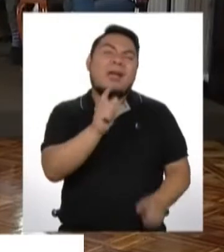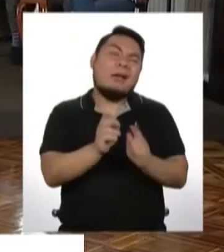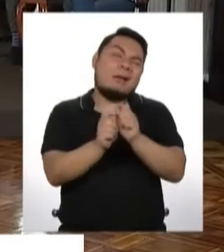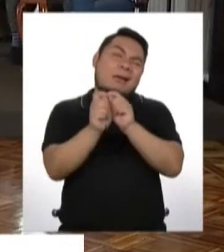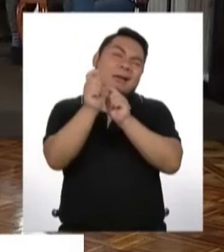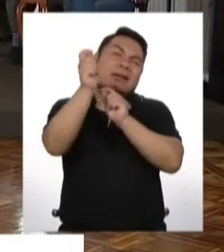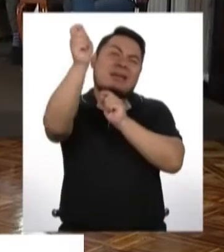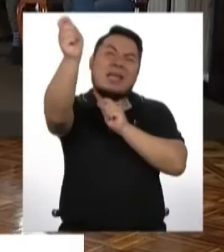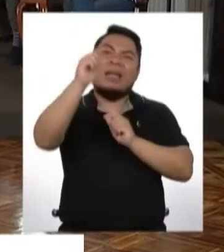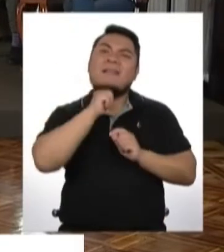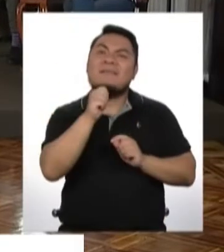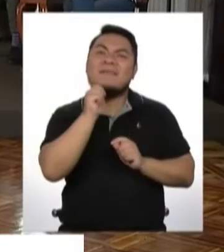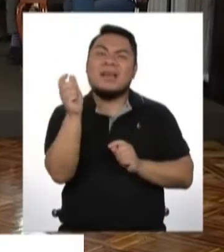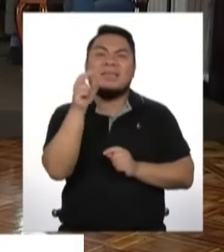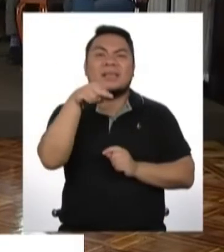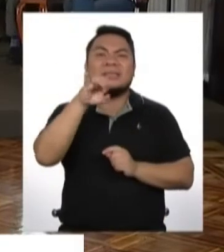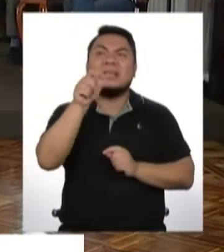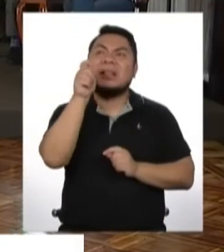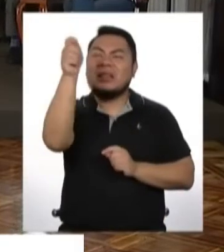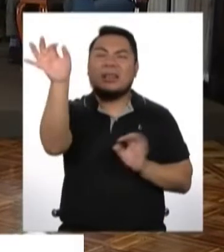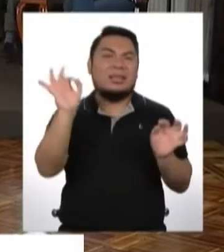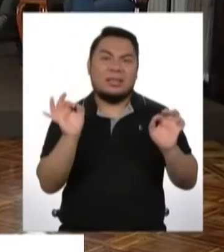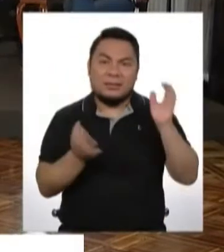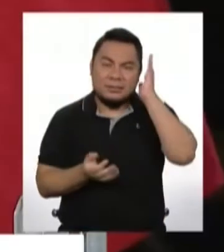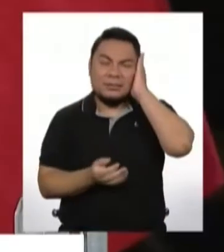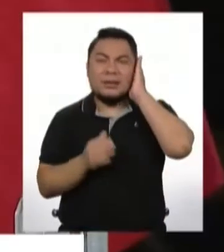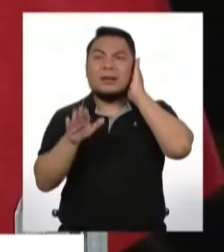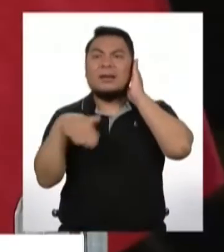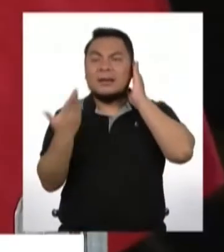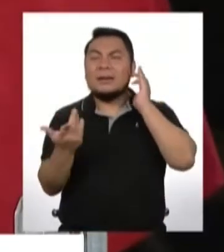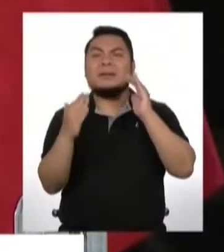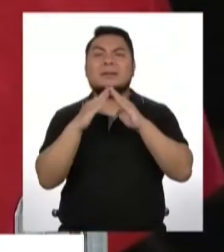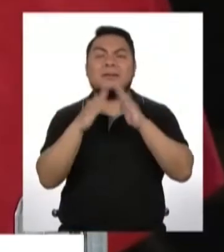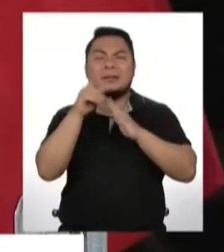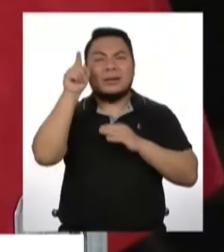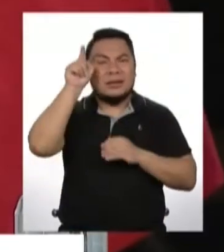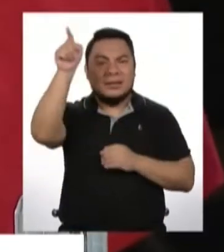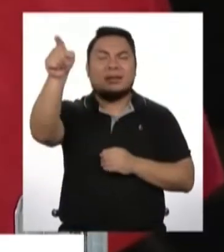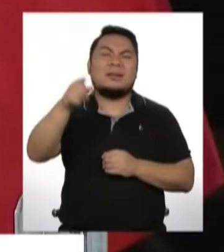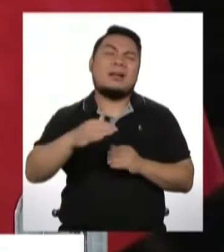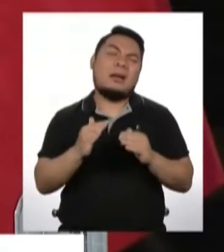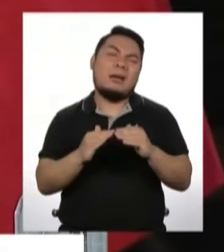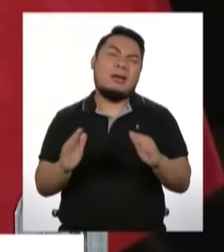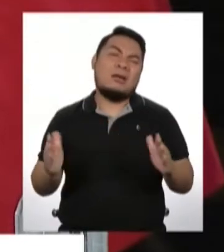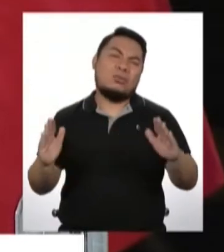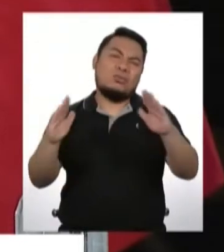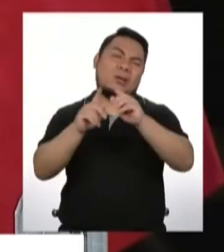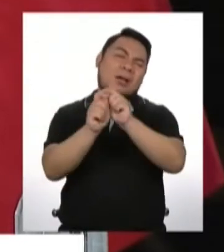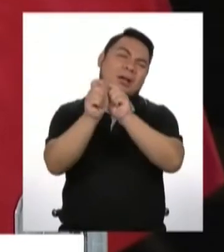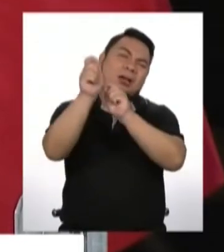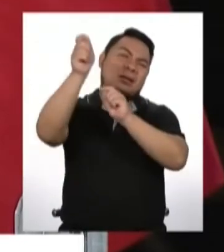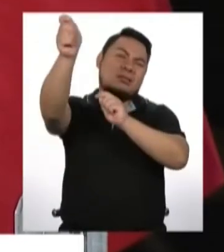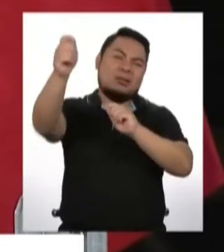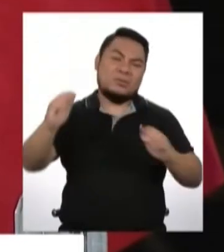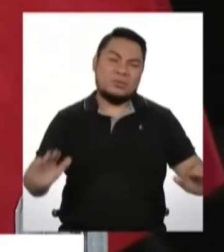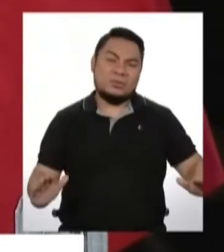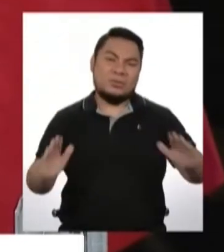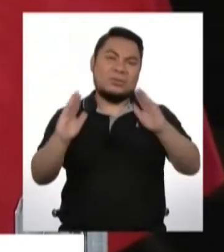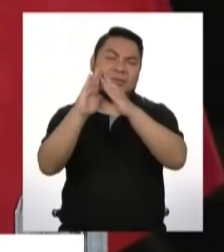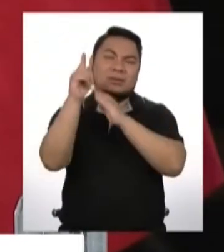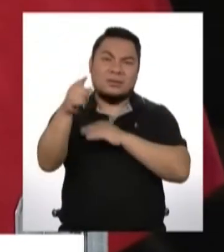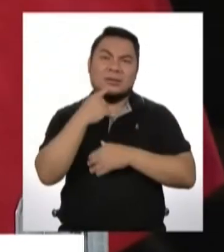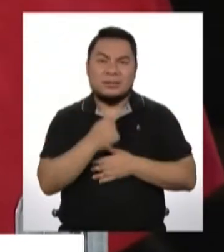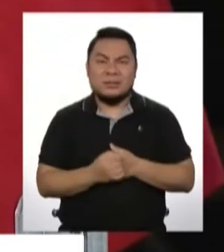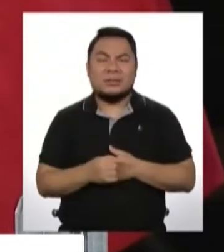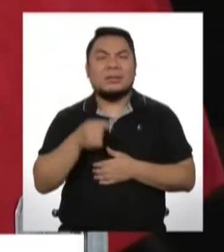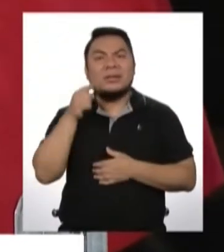alejados en las ciudades. Hay hogares que están ahí, en las alturas de los cerros que han